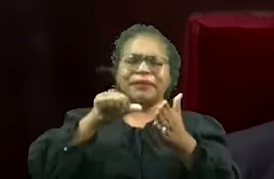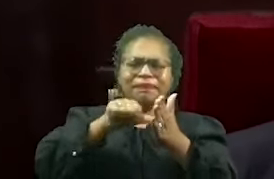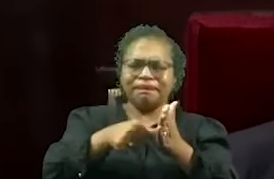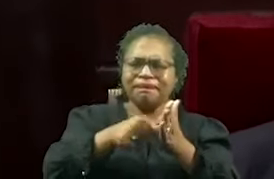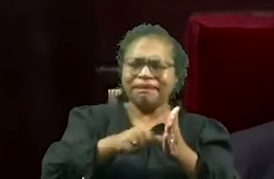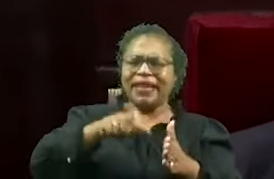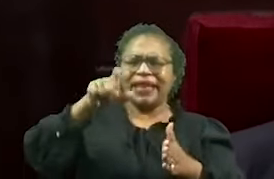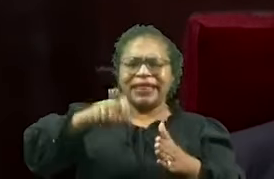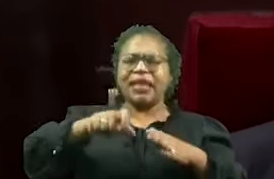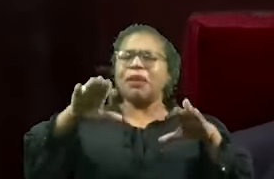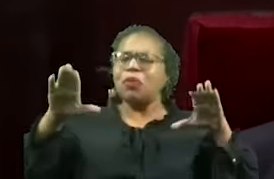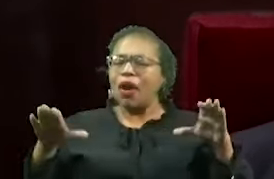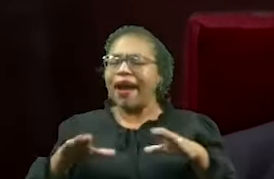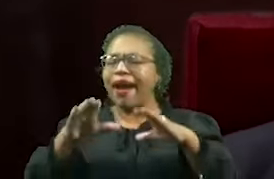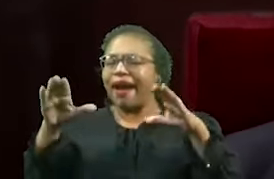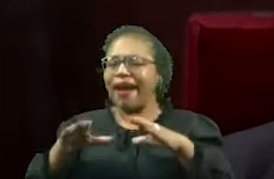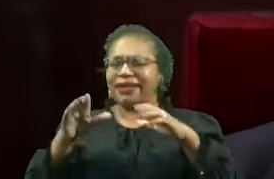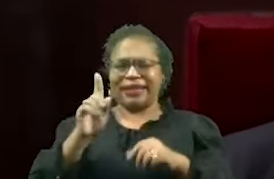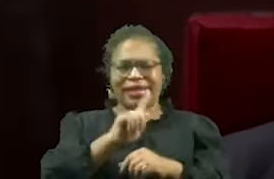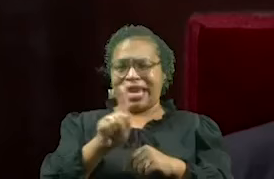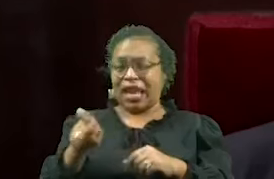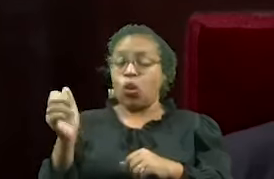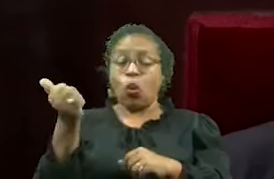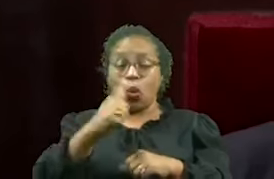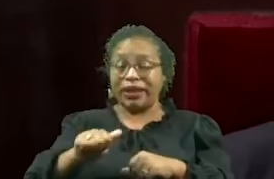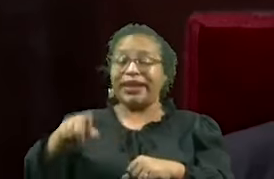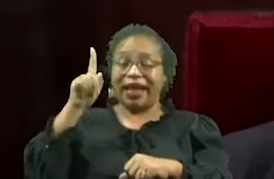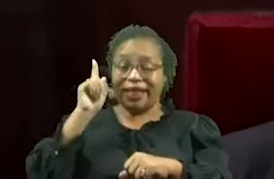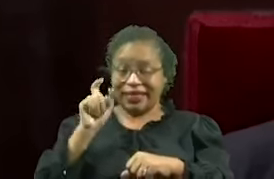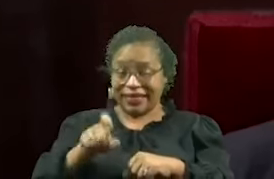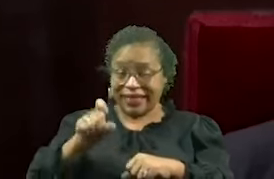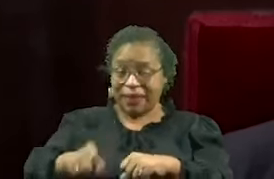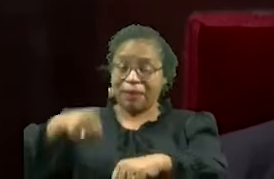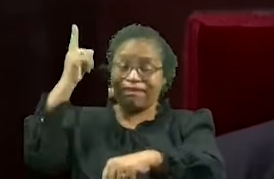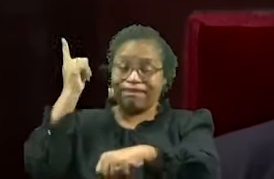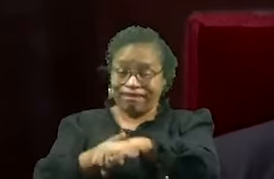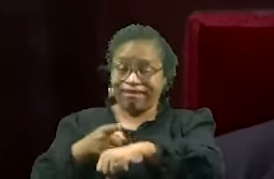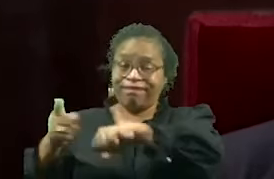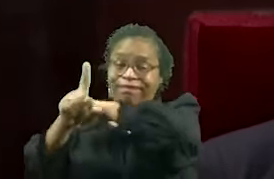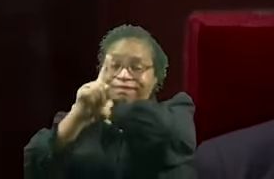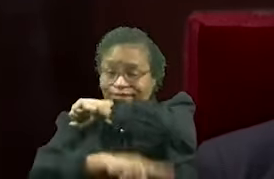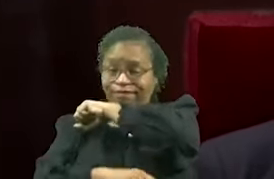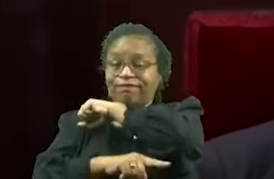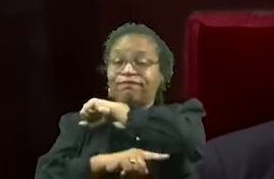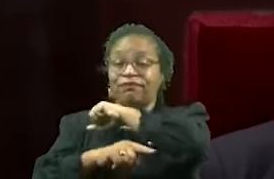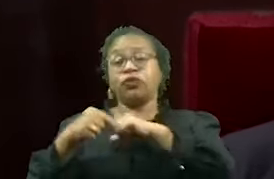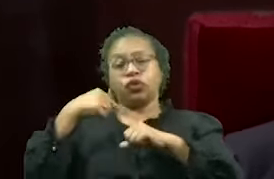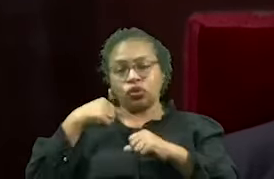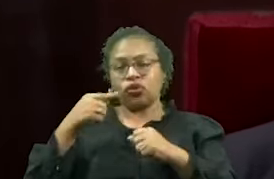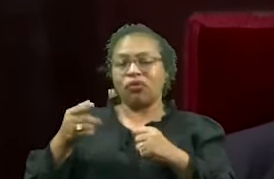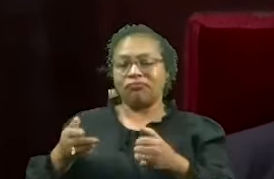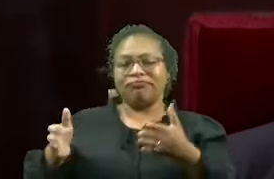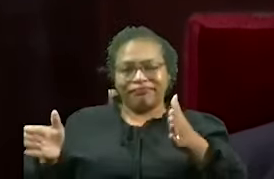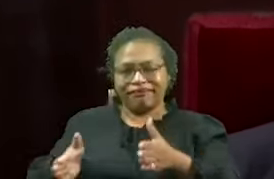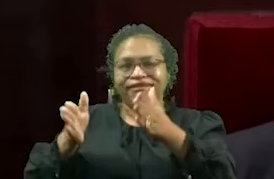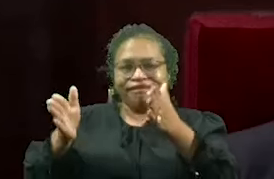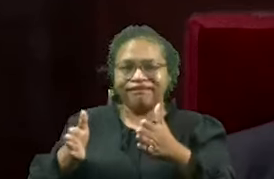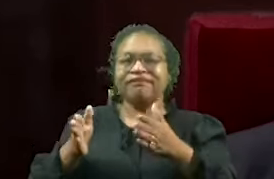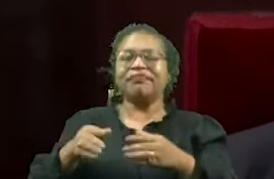con la impunidad afianzar y mejorar nuestra institucionalidad y contribuir al uso honesto eficiente y